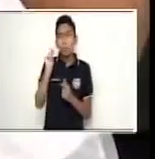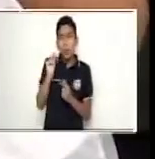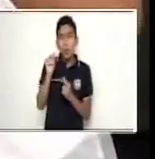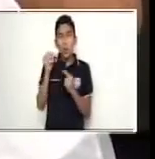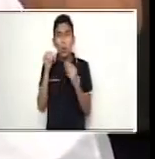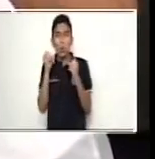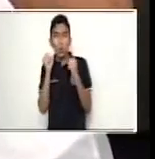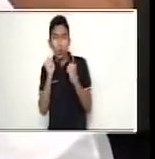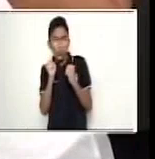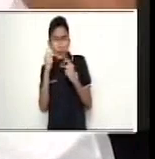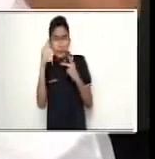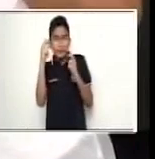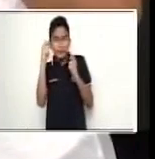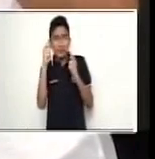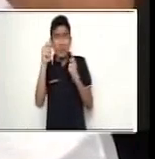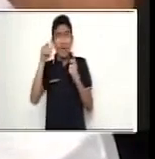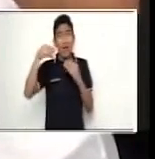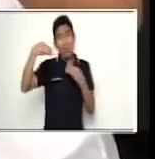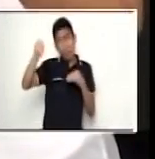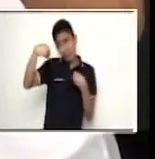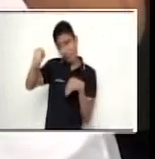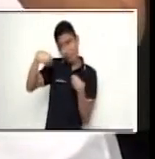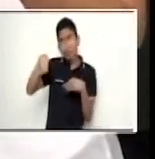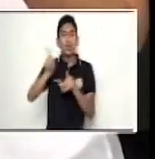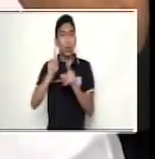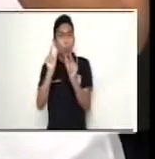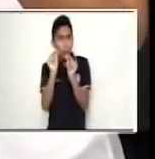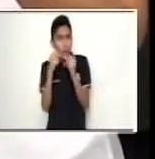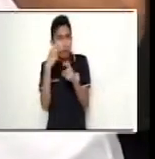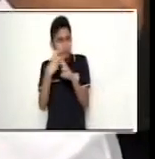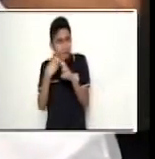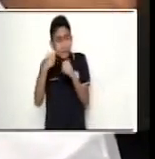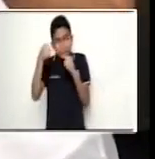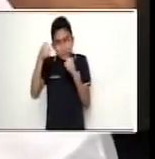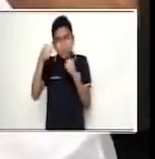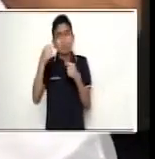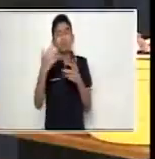que tú puedas, no sea tan flexible y puedas tú escribir.